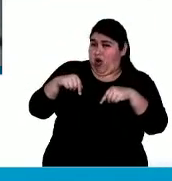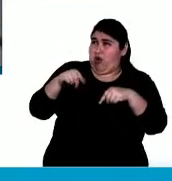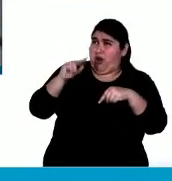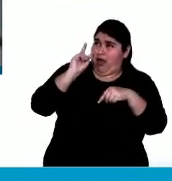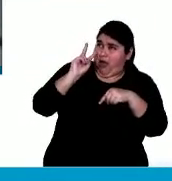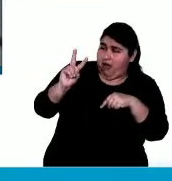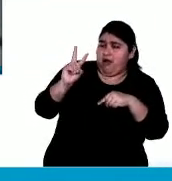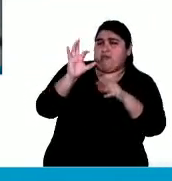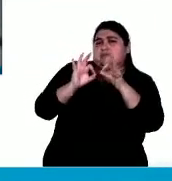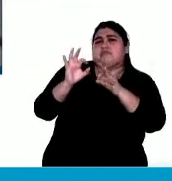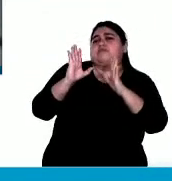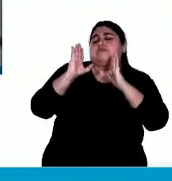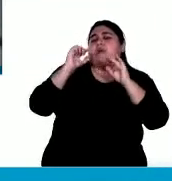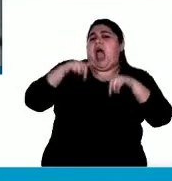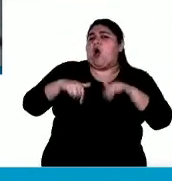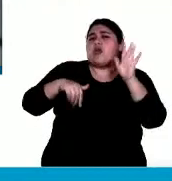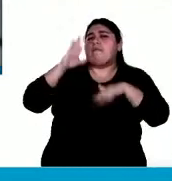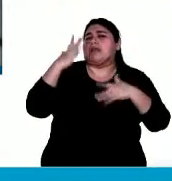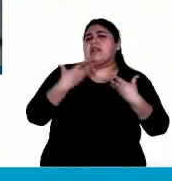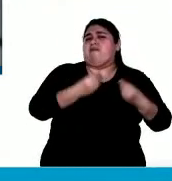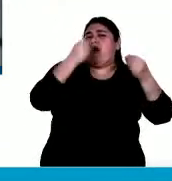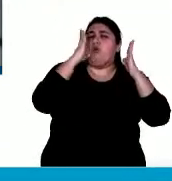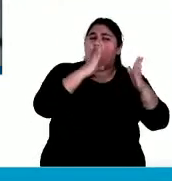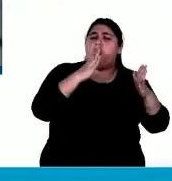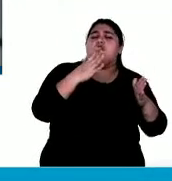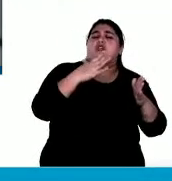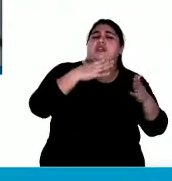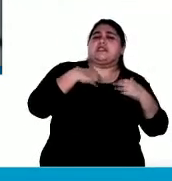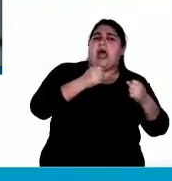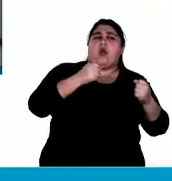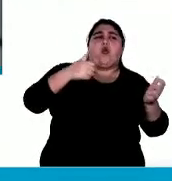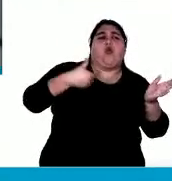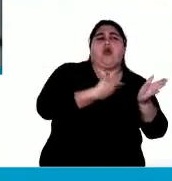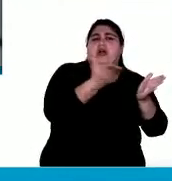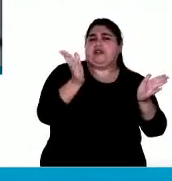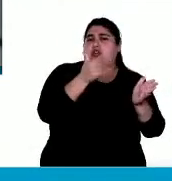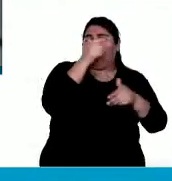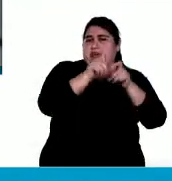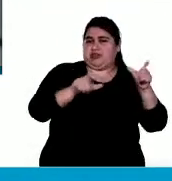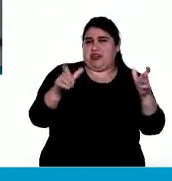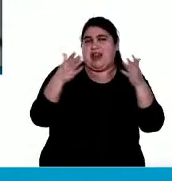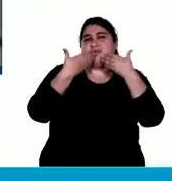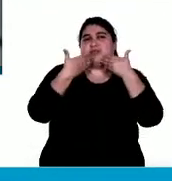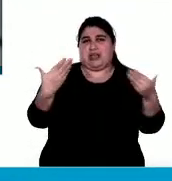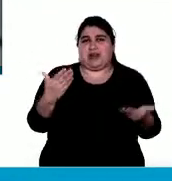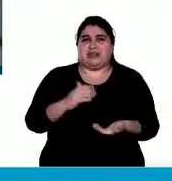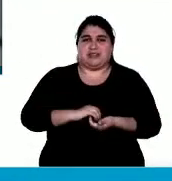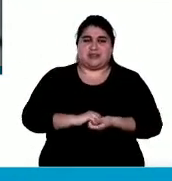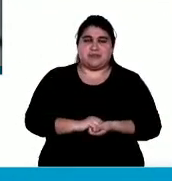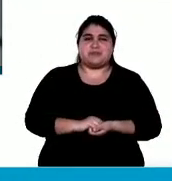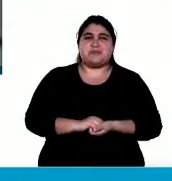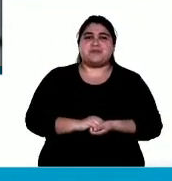la salud del sistema democrático y la vida de nuestra República. Gracias, señor presidente. Gracias, diputado.